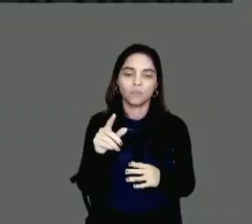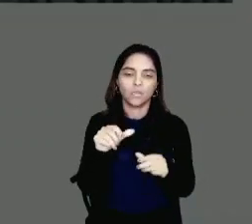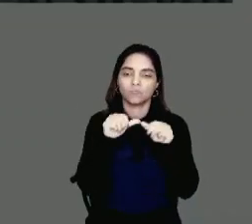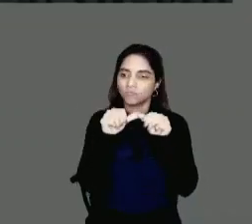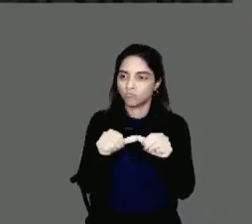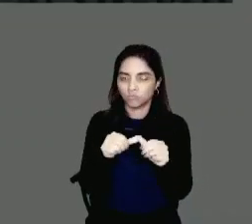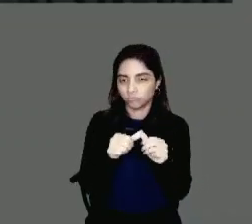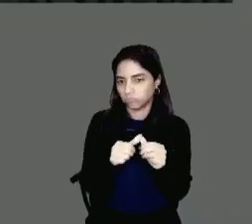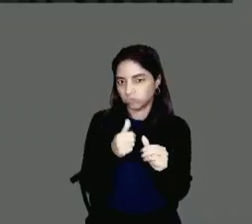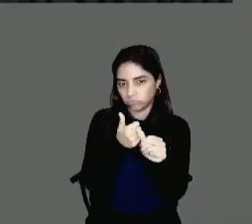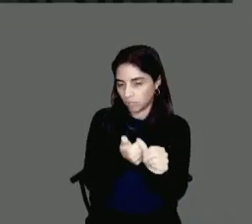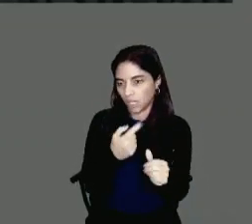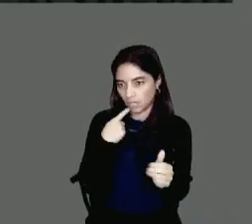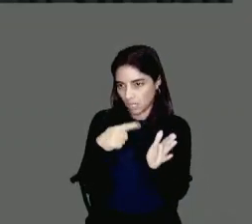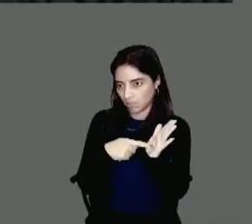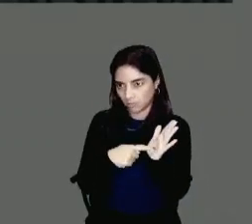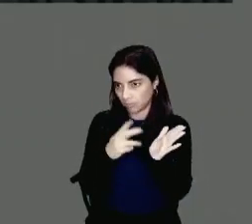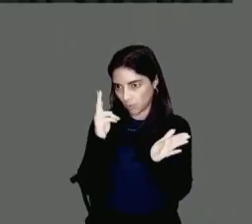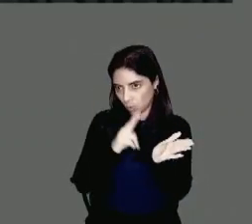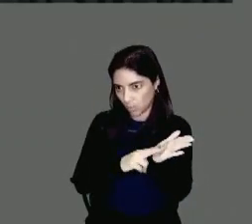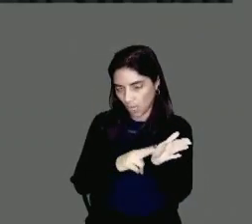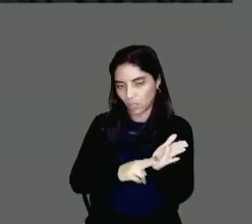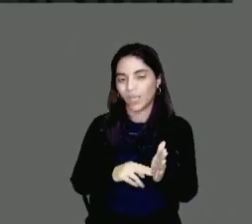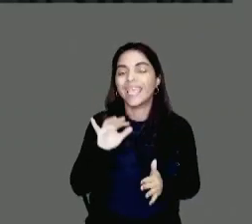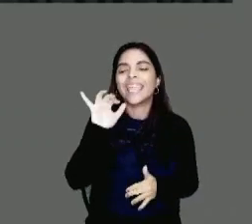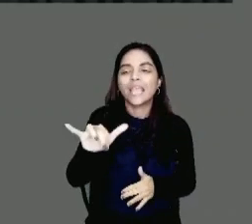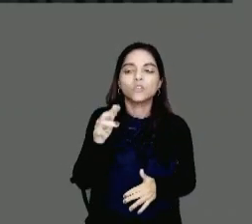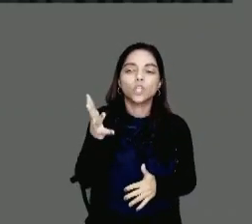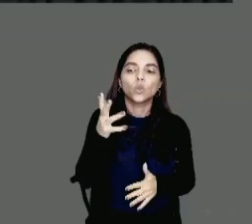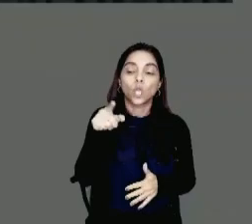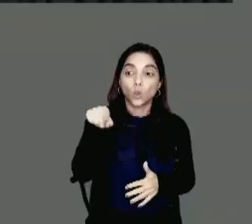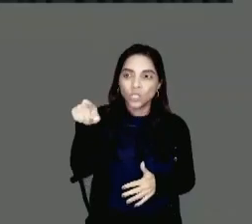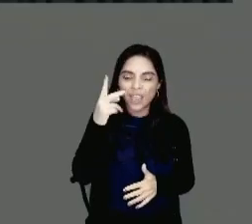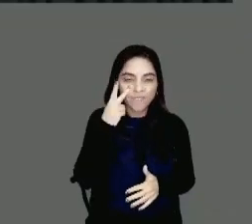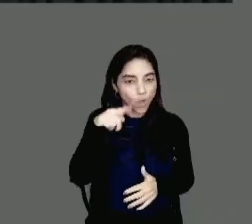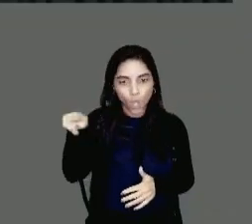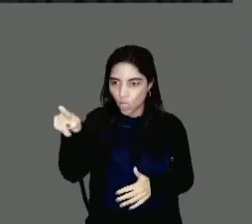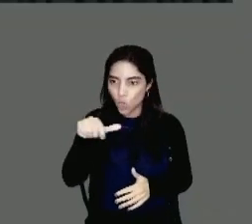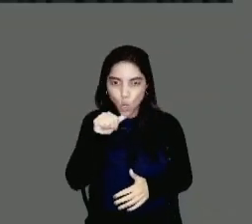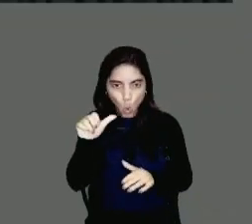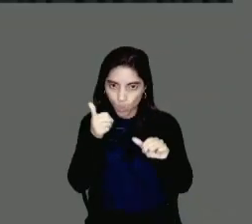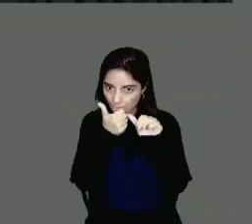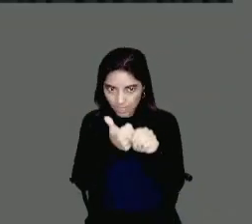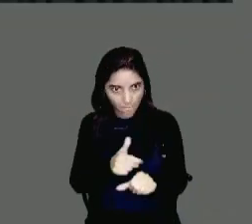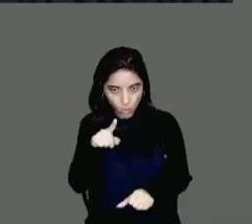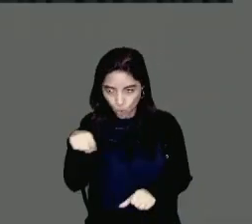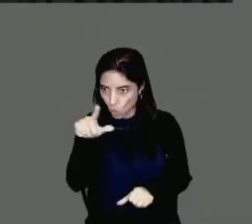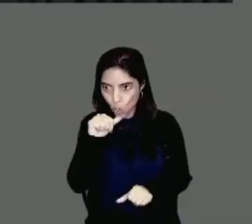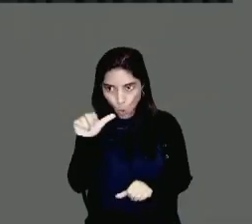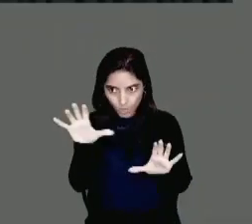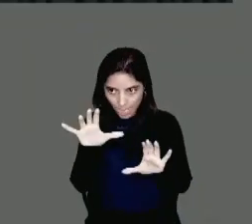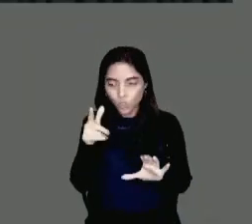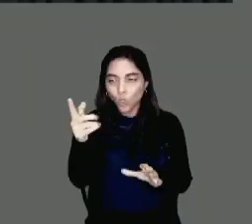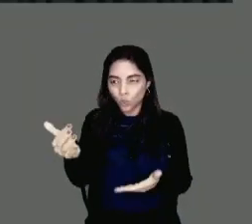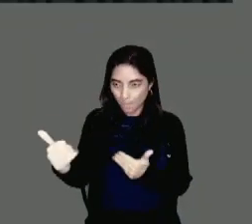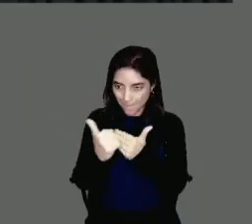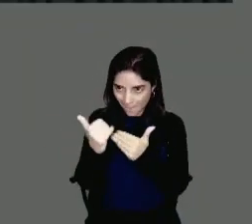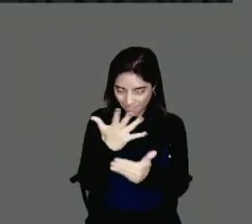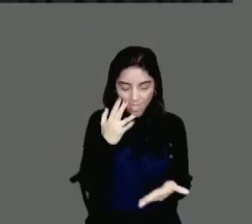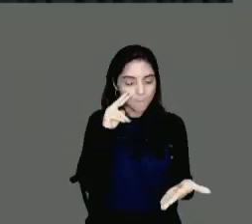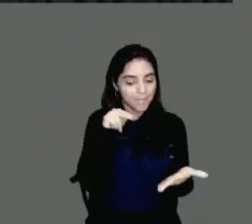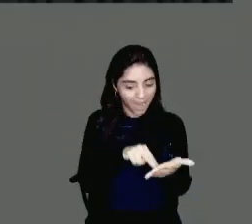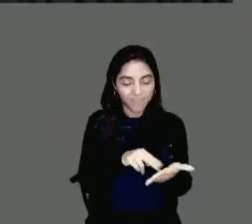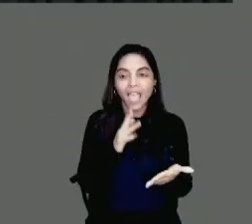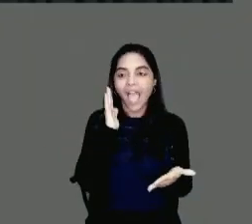ese cúmulo de comunicaciones es lo que estamos pidiendo como parte del proceso que para servir de apoyo si hay que llegar